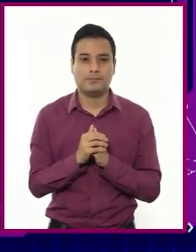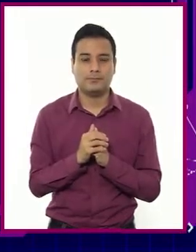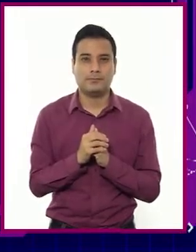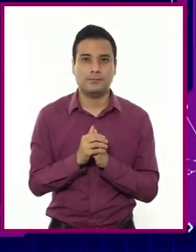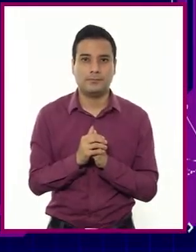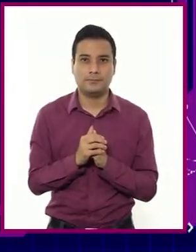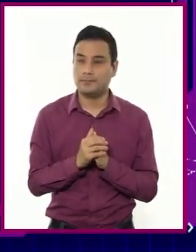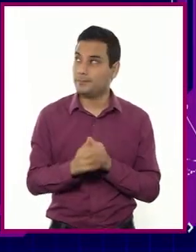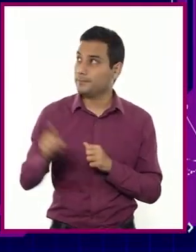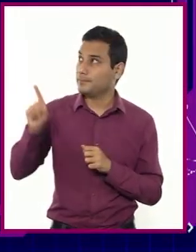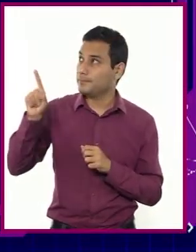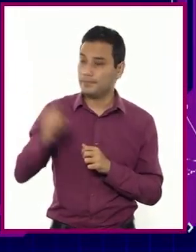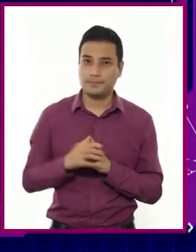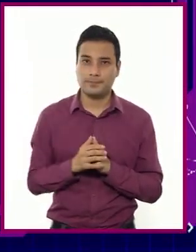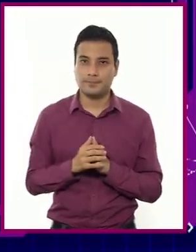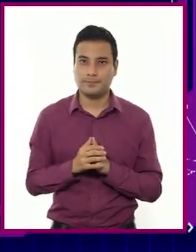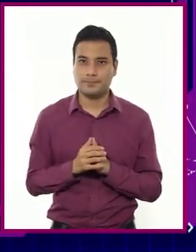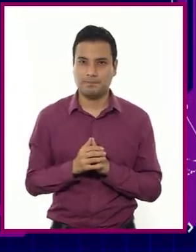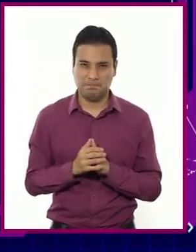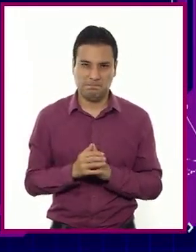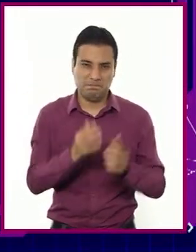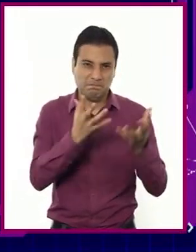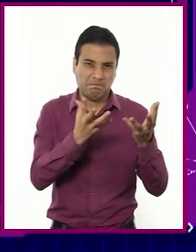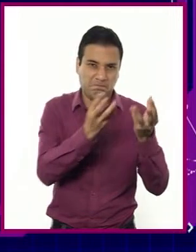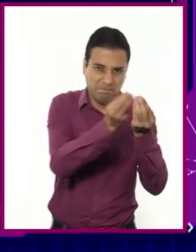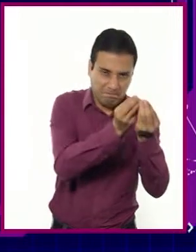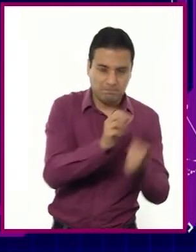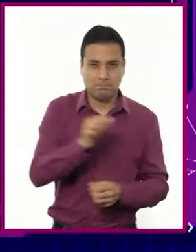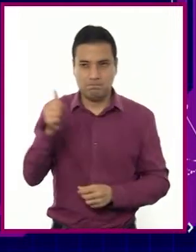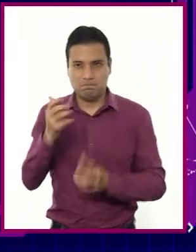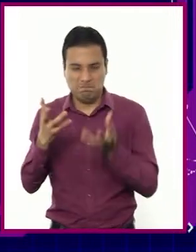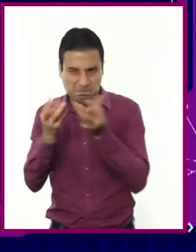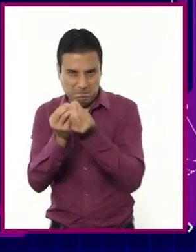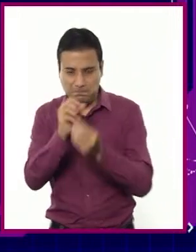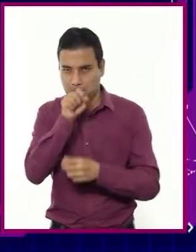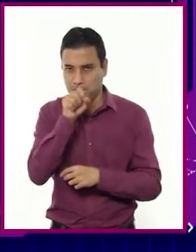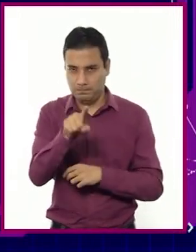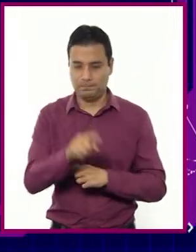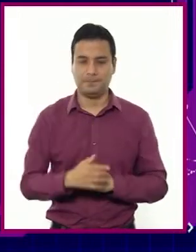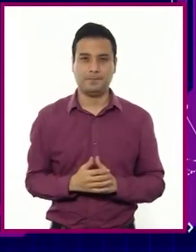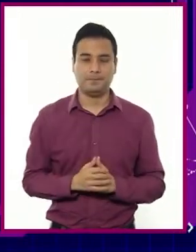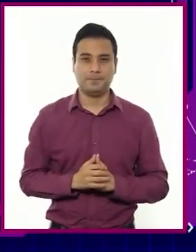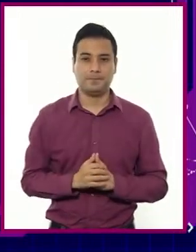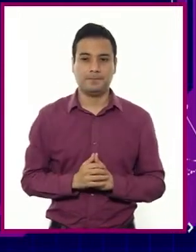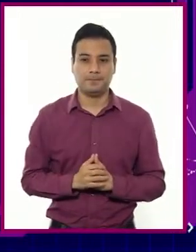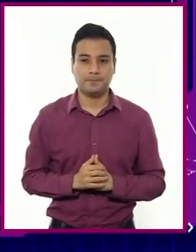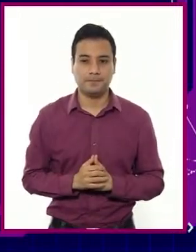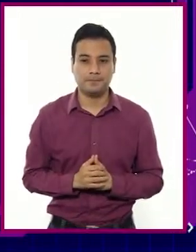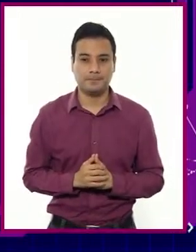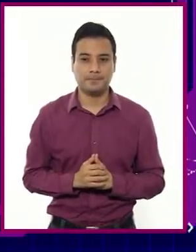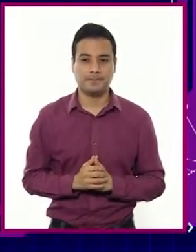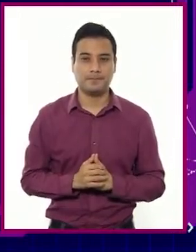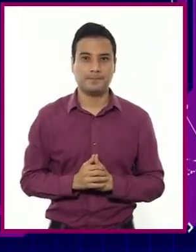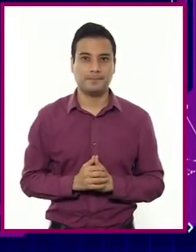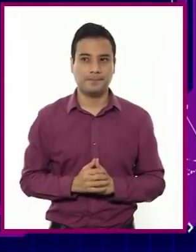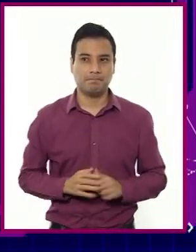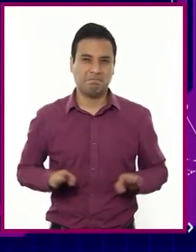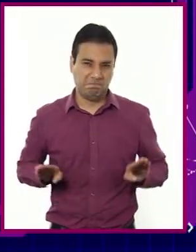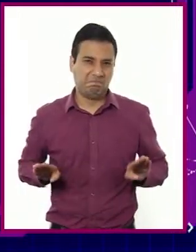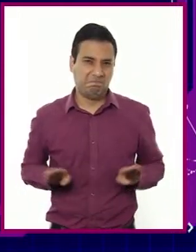lado derecho y los términos independientes del lado izquierdo, utilizando las propiedades de la